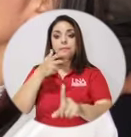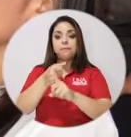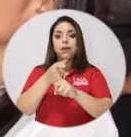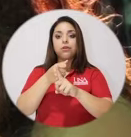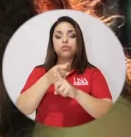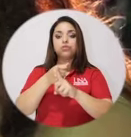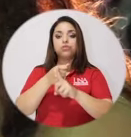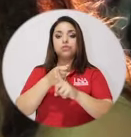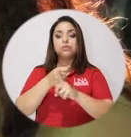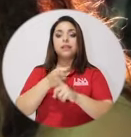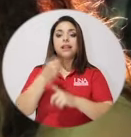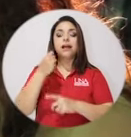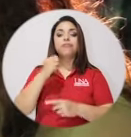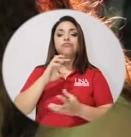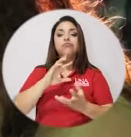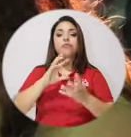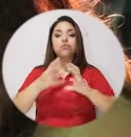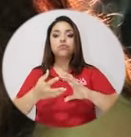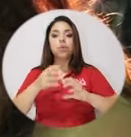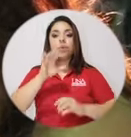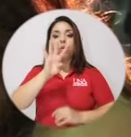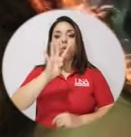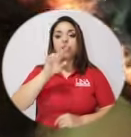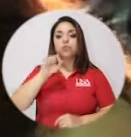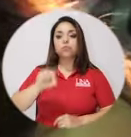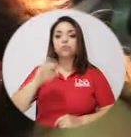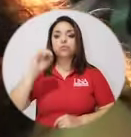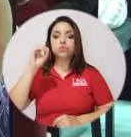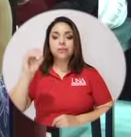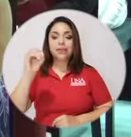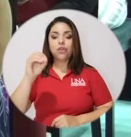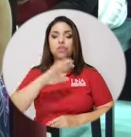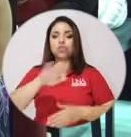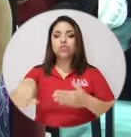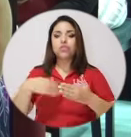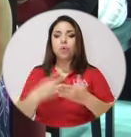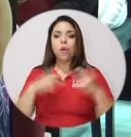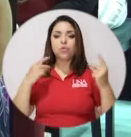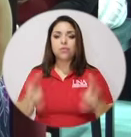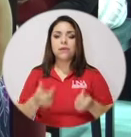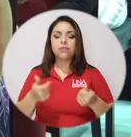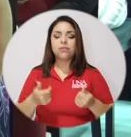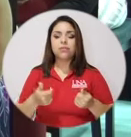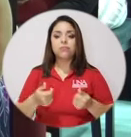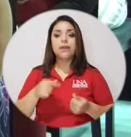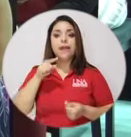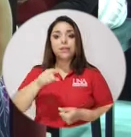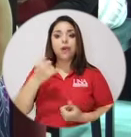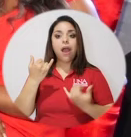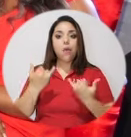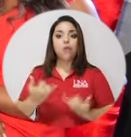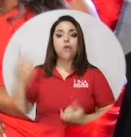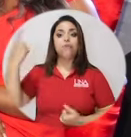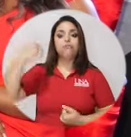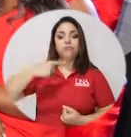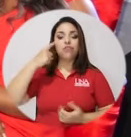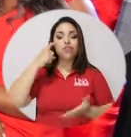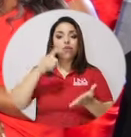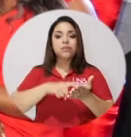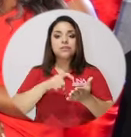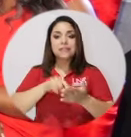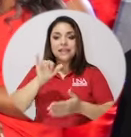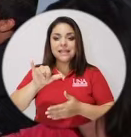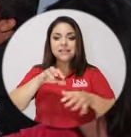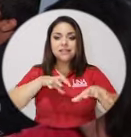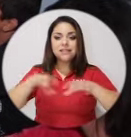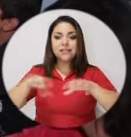el impacto de la revolución 4.0, de la automatización, nos obliga a reconocer esta dinámica